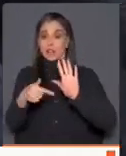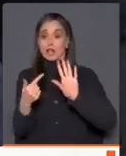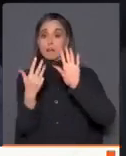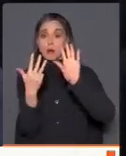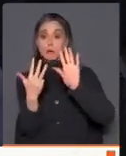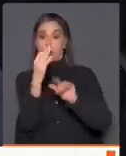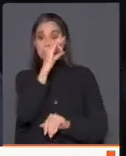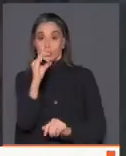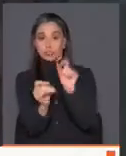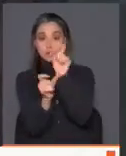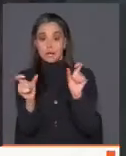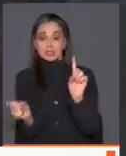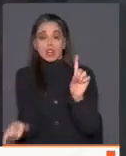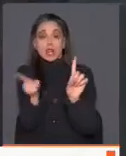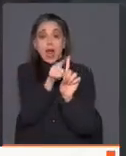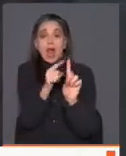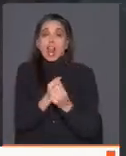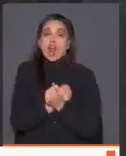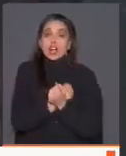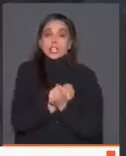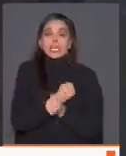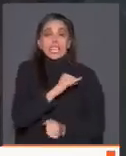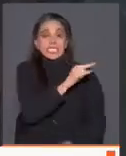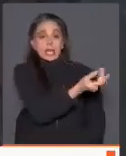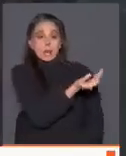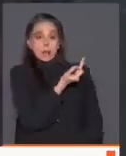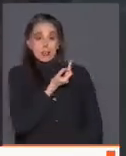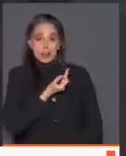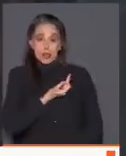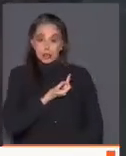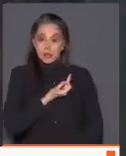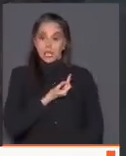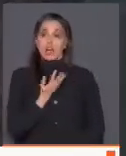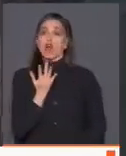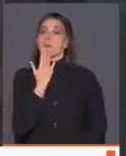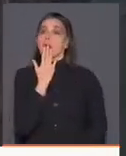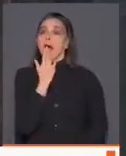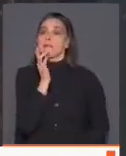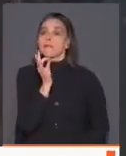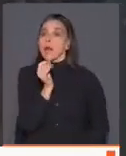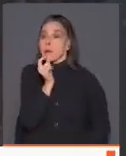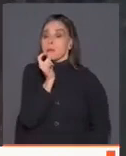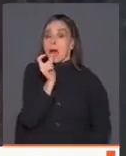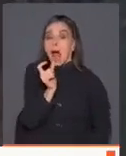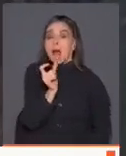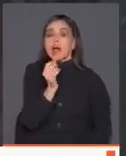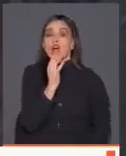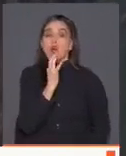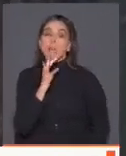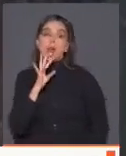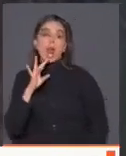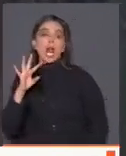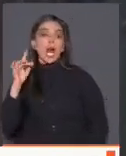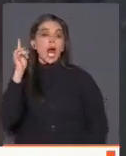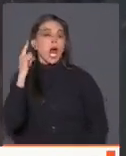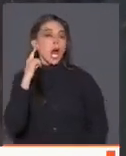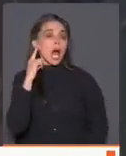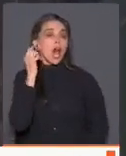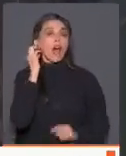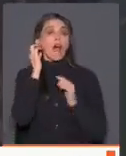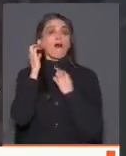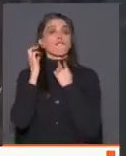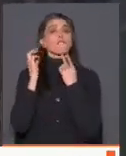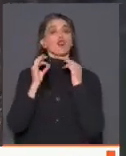99,9% de la gente lo quería. Él siempre nos decía cómo pronunciar y tener un buen tono de